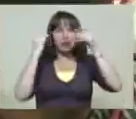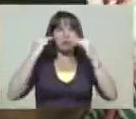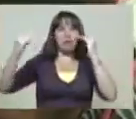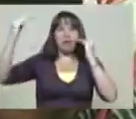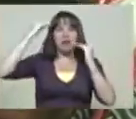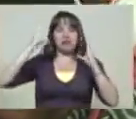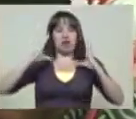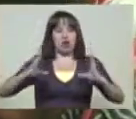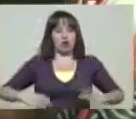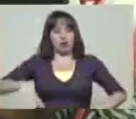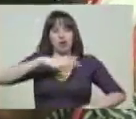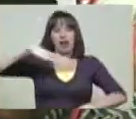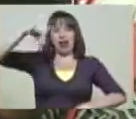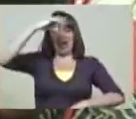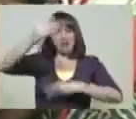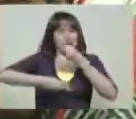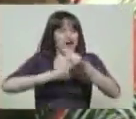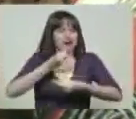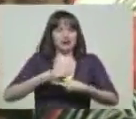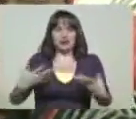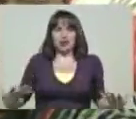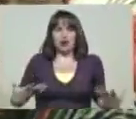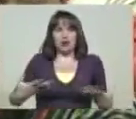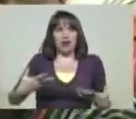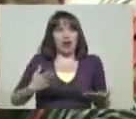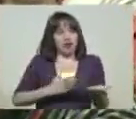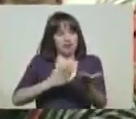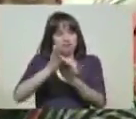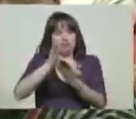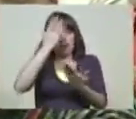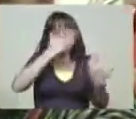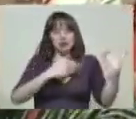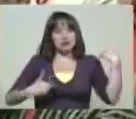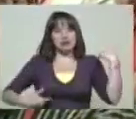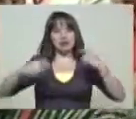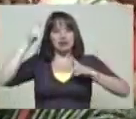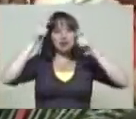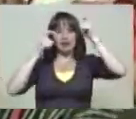cuerpo el alma de acción al comandante chávez